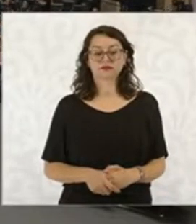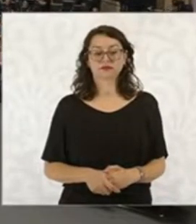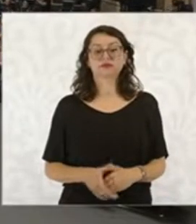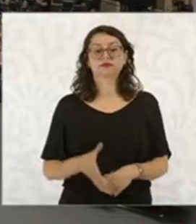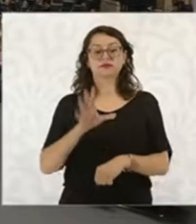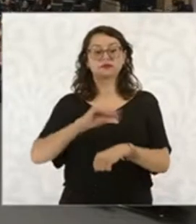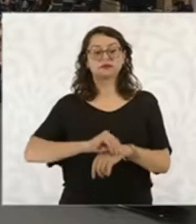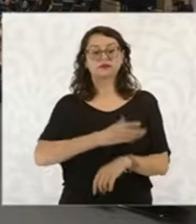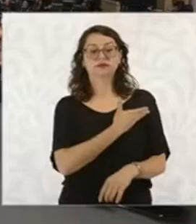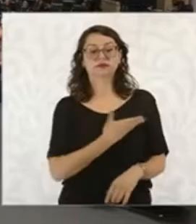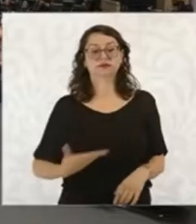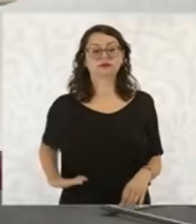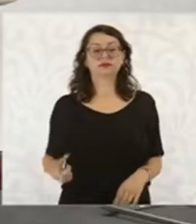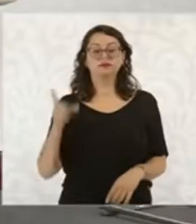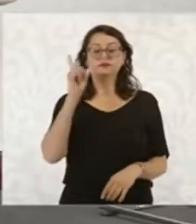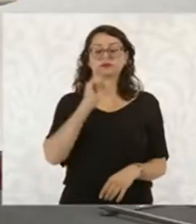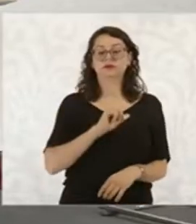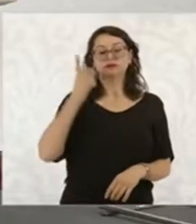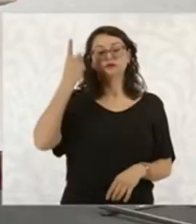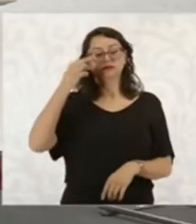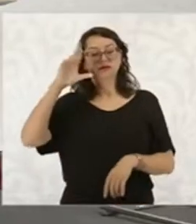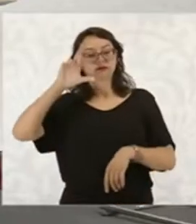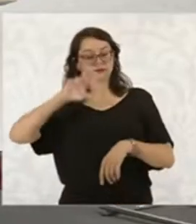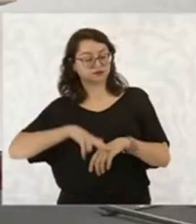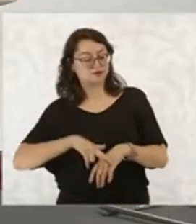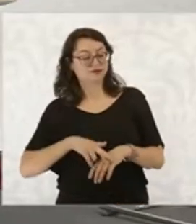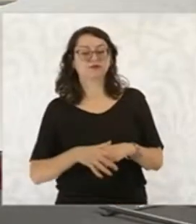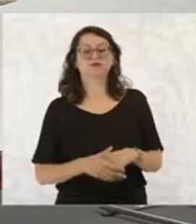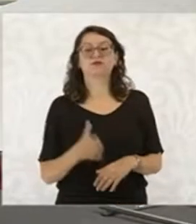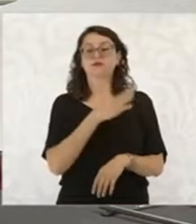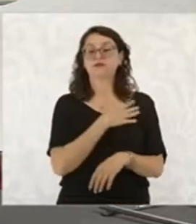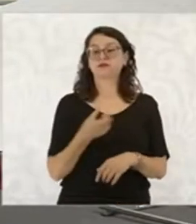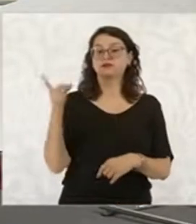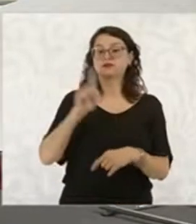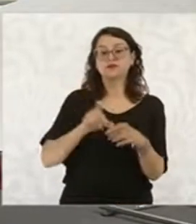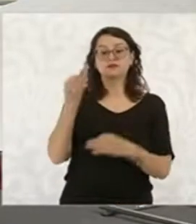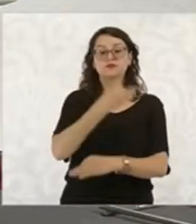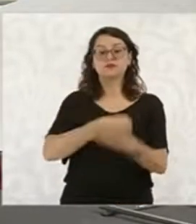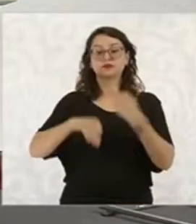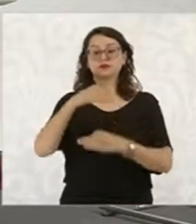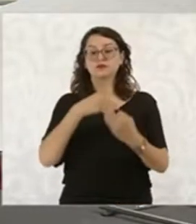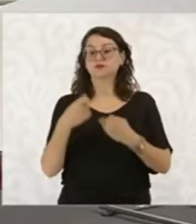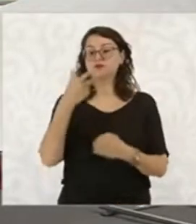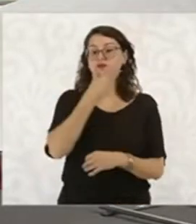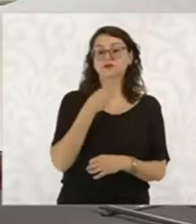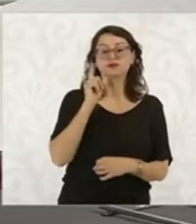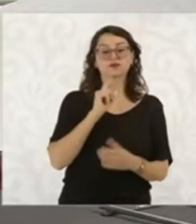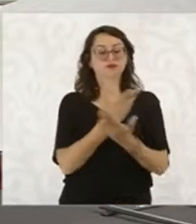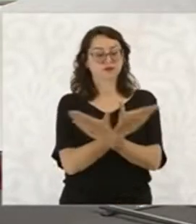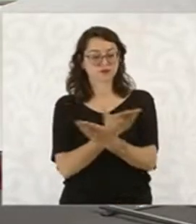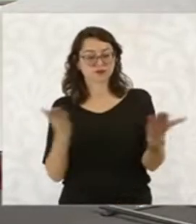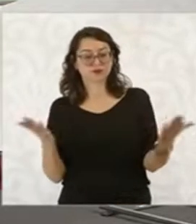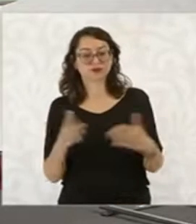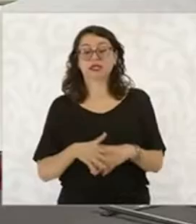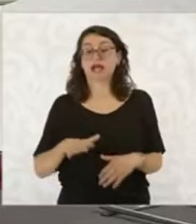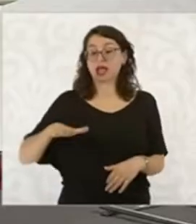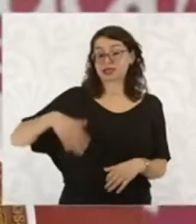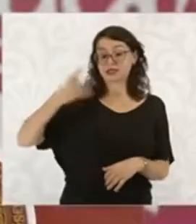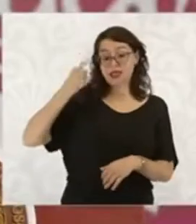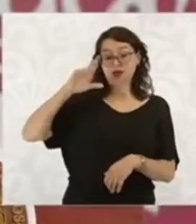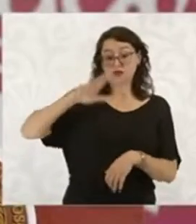Con su permiso, Presidenta, director, muy buenos días a todas y a todos. Como lo refiere el director